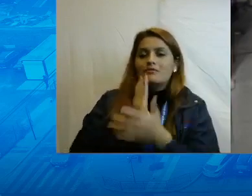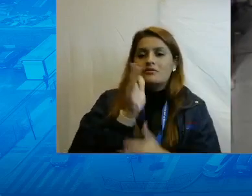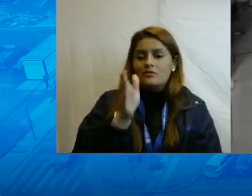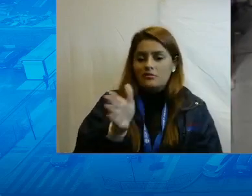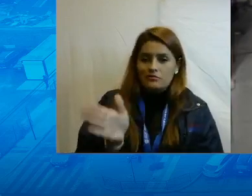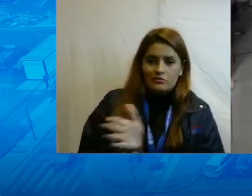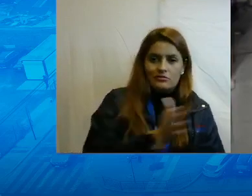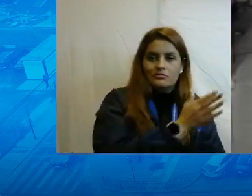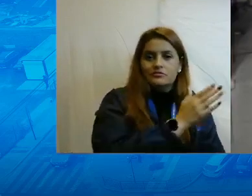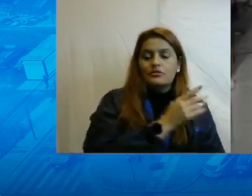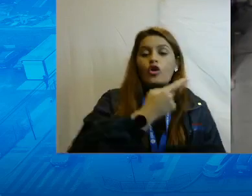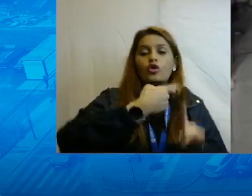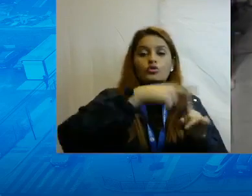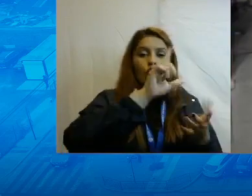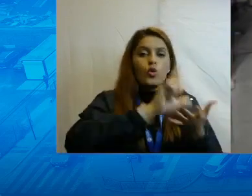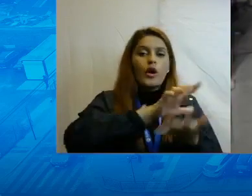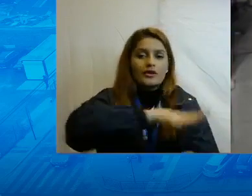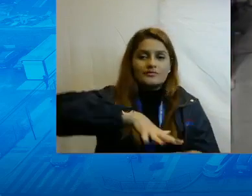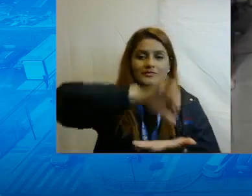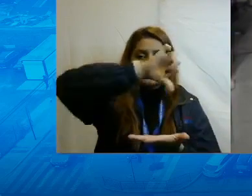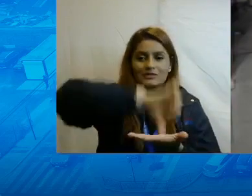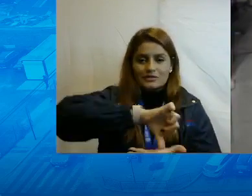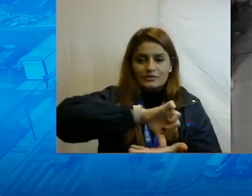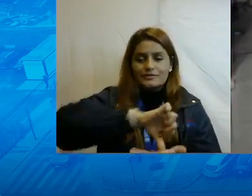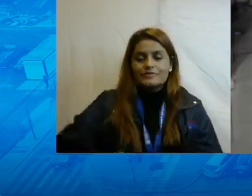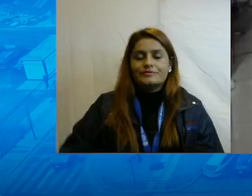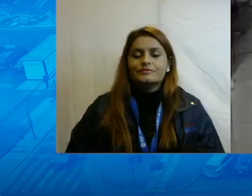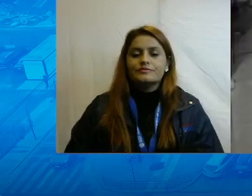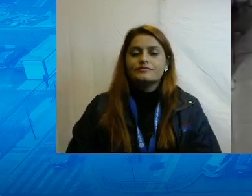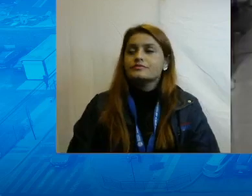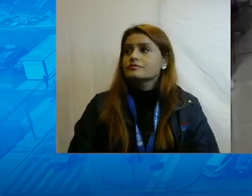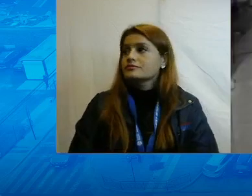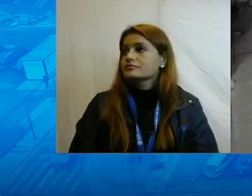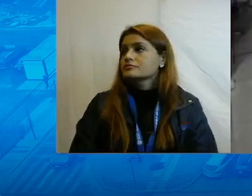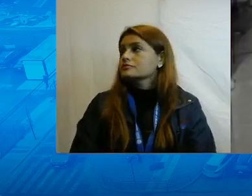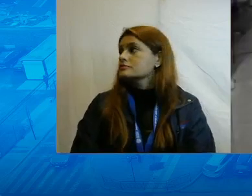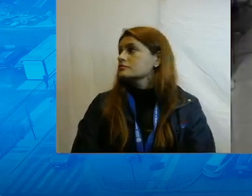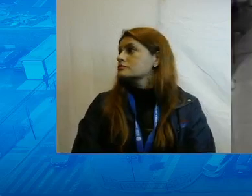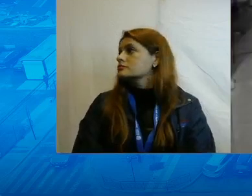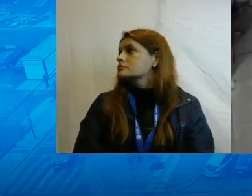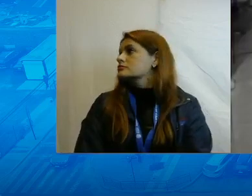a desplegar también en otros puntos de el cono céntrico.